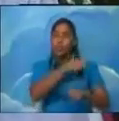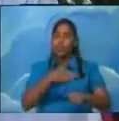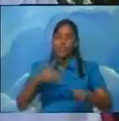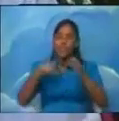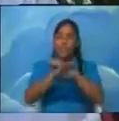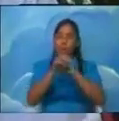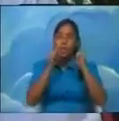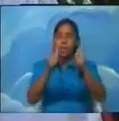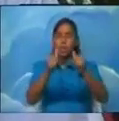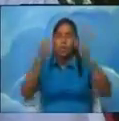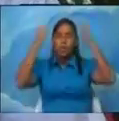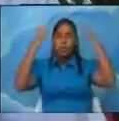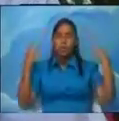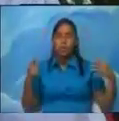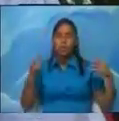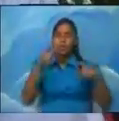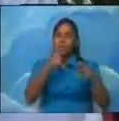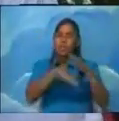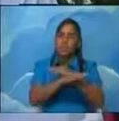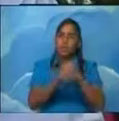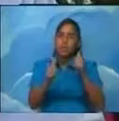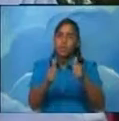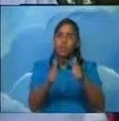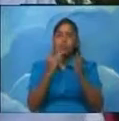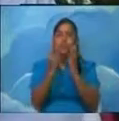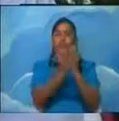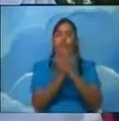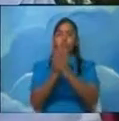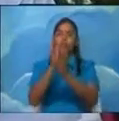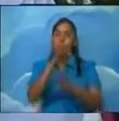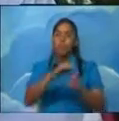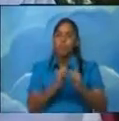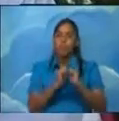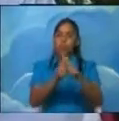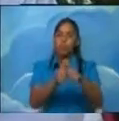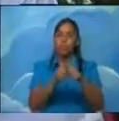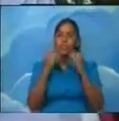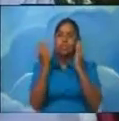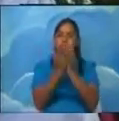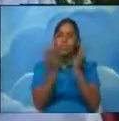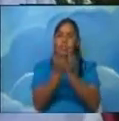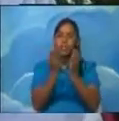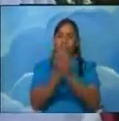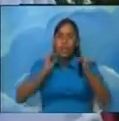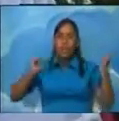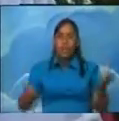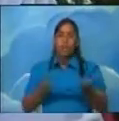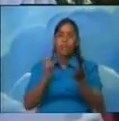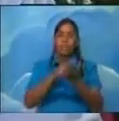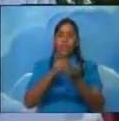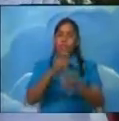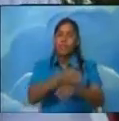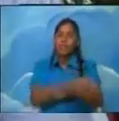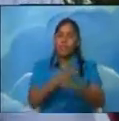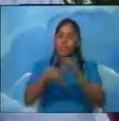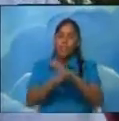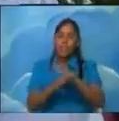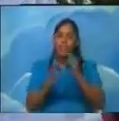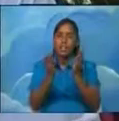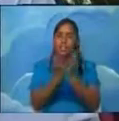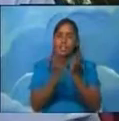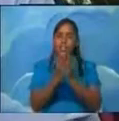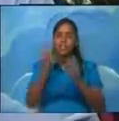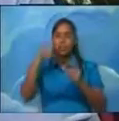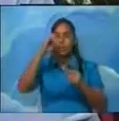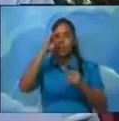vaya bien en el matrimonio? ¿Usted quiere que le vaya bien en su estudio? Estamos comenzando las clases. Pero antes que usted se vaya a clase, por favor, tome